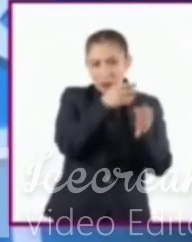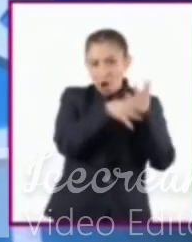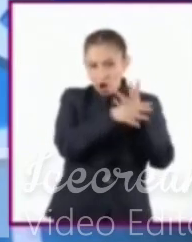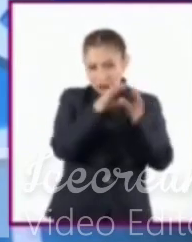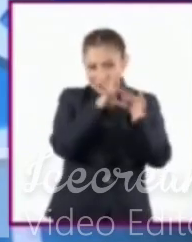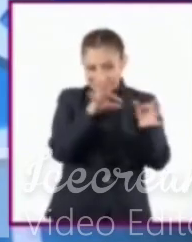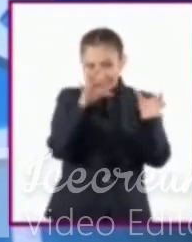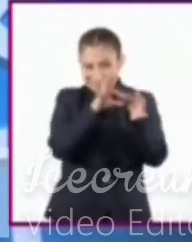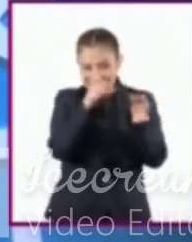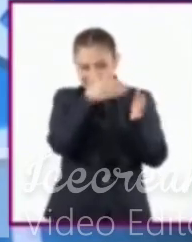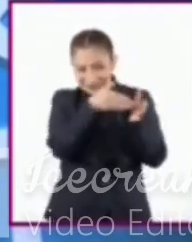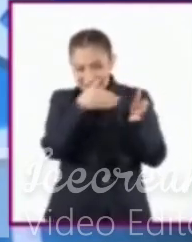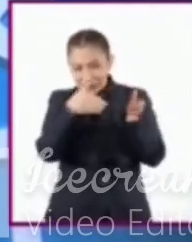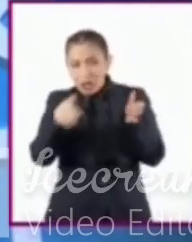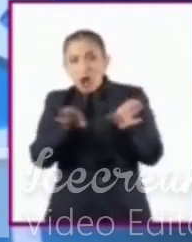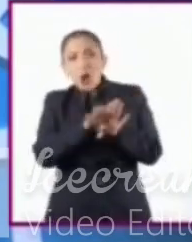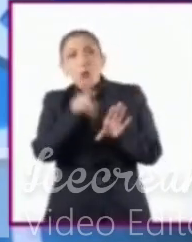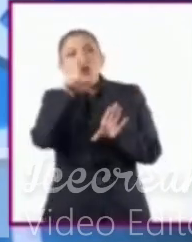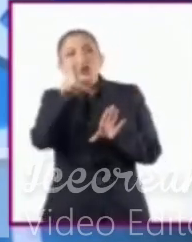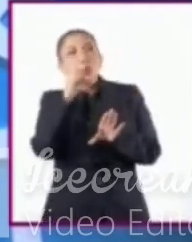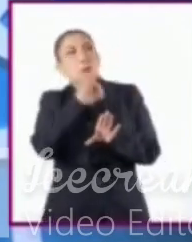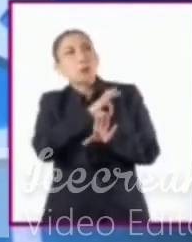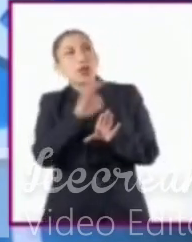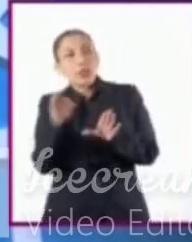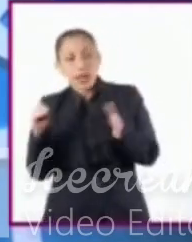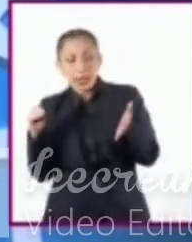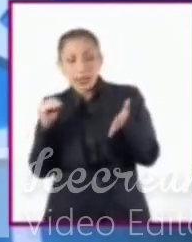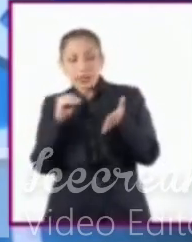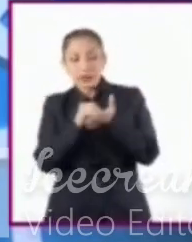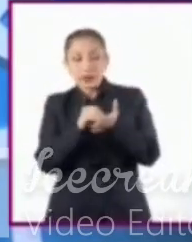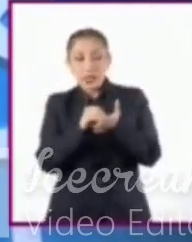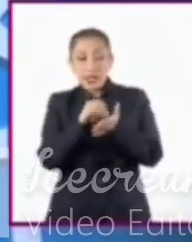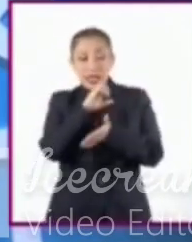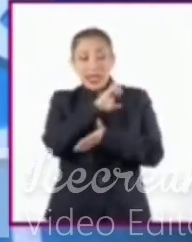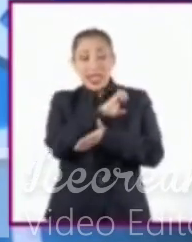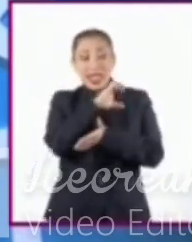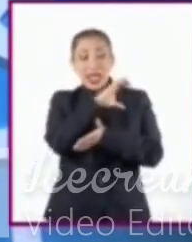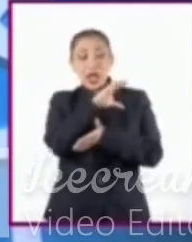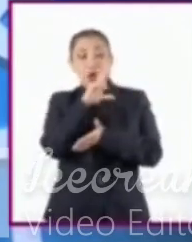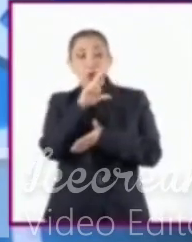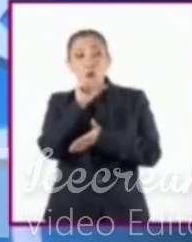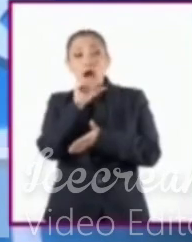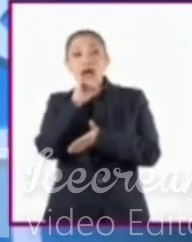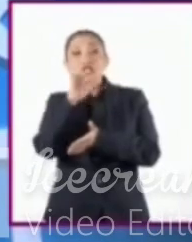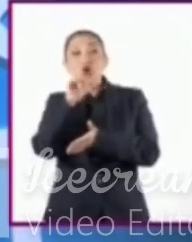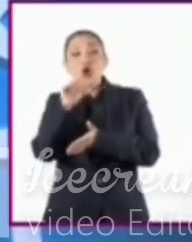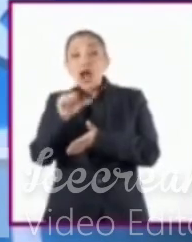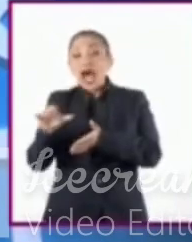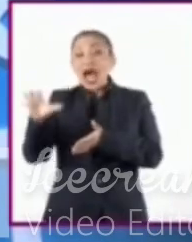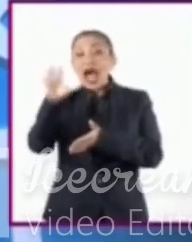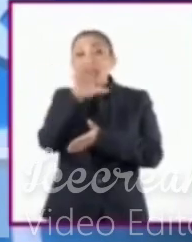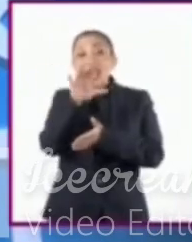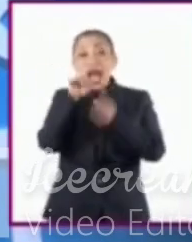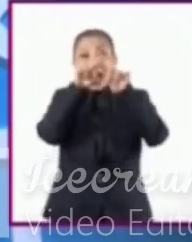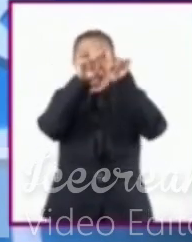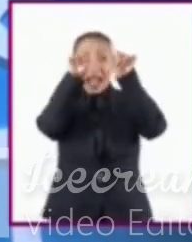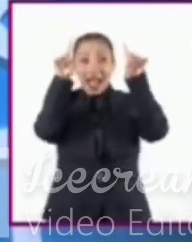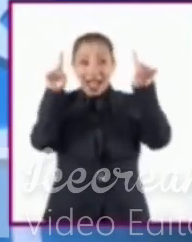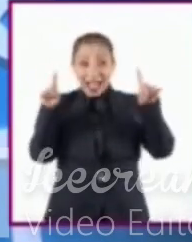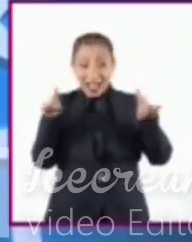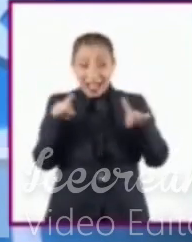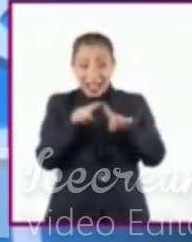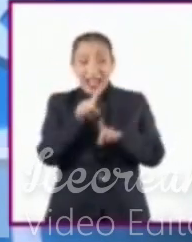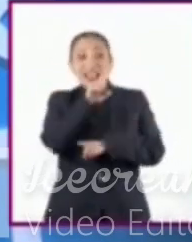elementos, ¿cómo podrías representar por medio de una ecuación el área de un tablero de ajedrez que